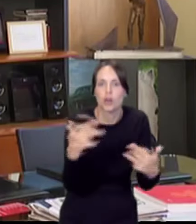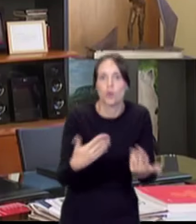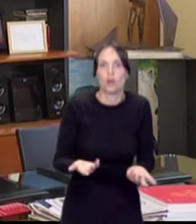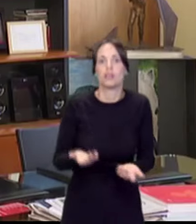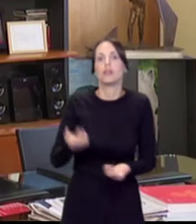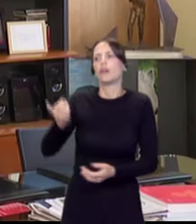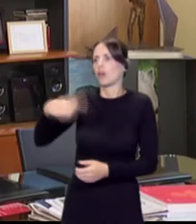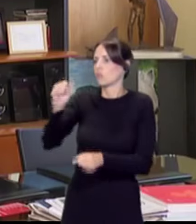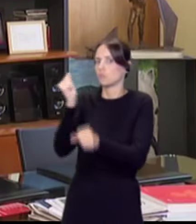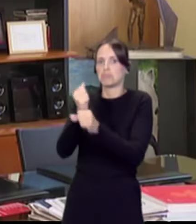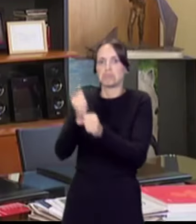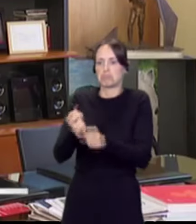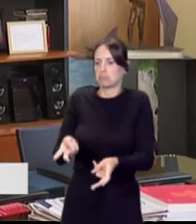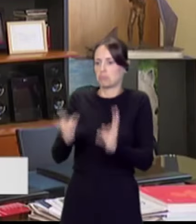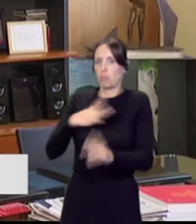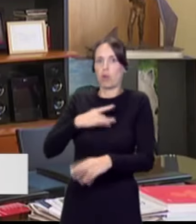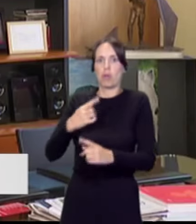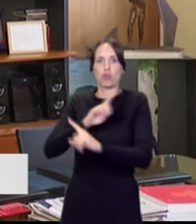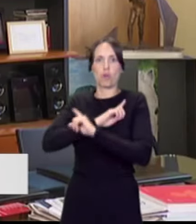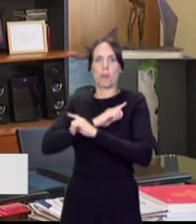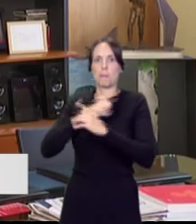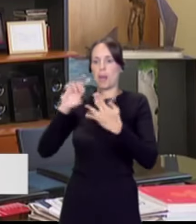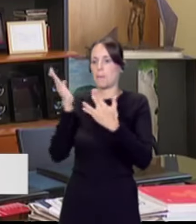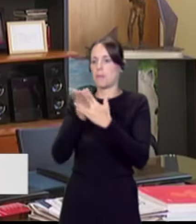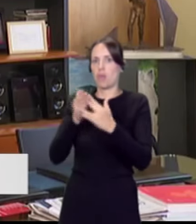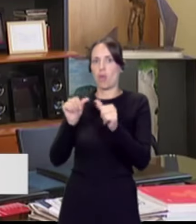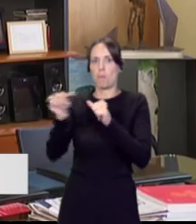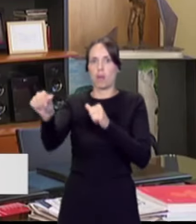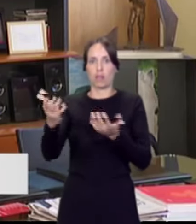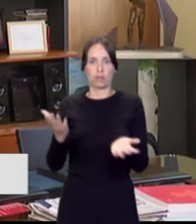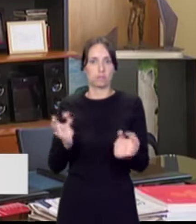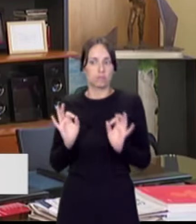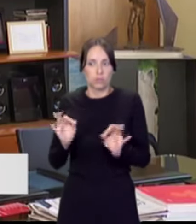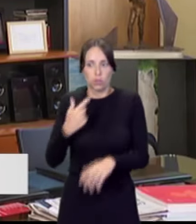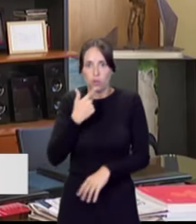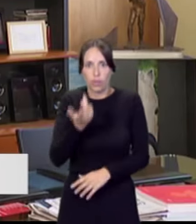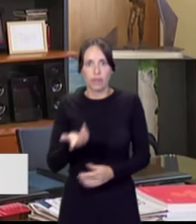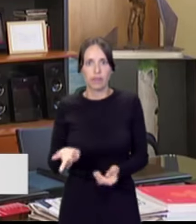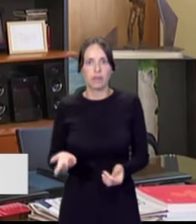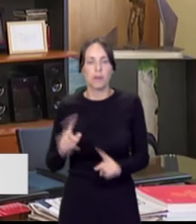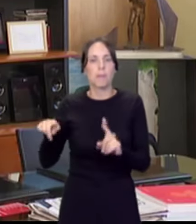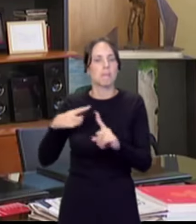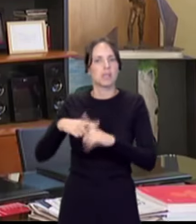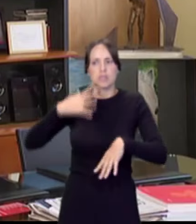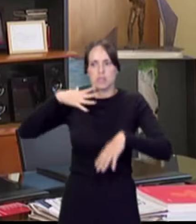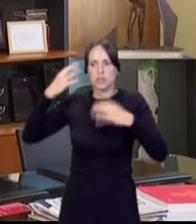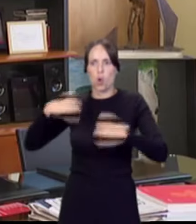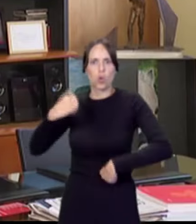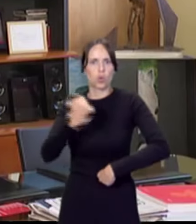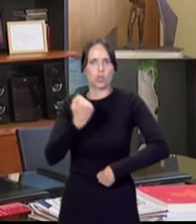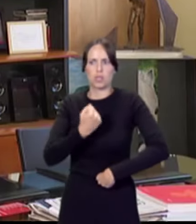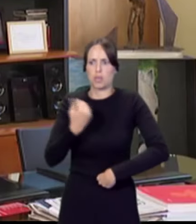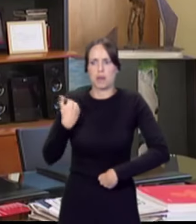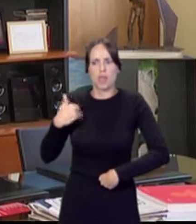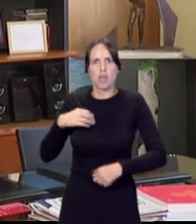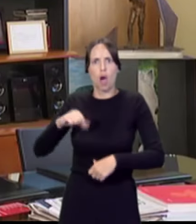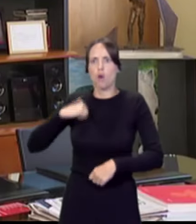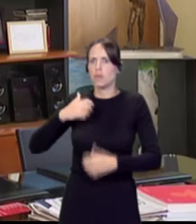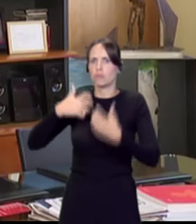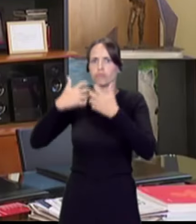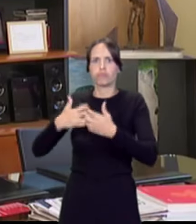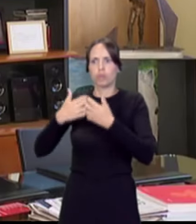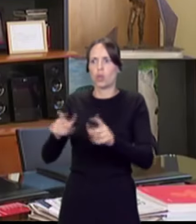yo dije, a mediados de noviembre, que esta es la... Y con toda seguridad en diciembre estará funcionando el hospital como antes